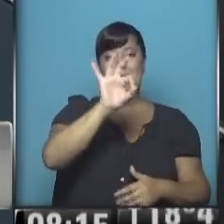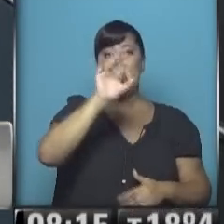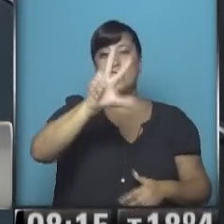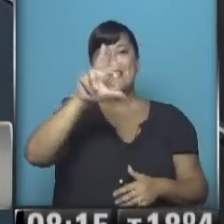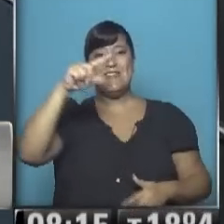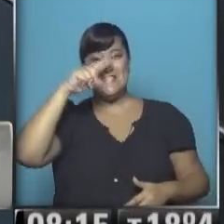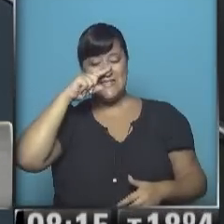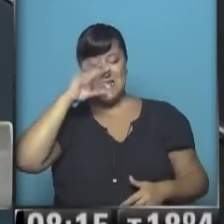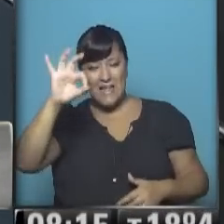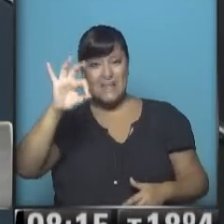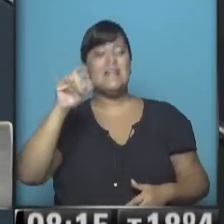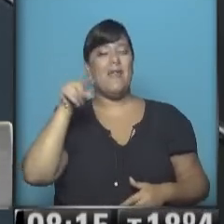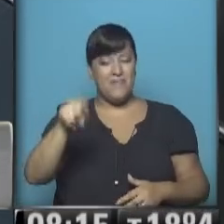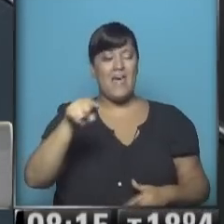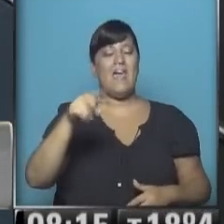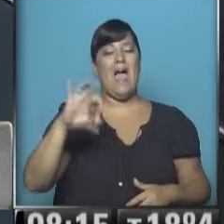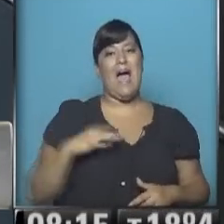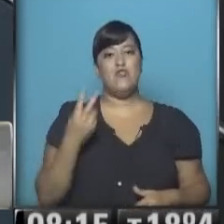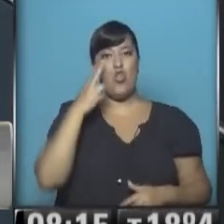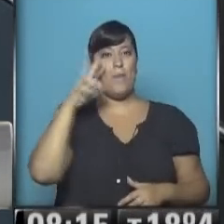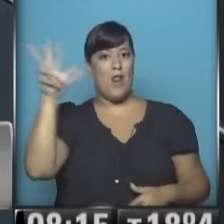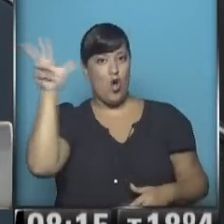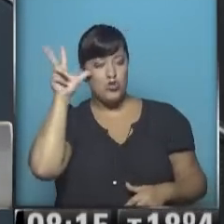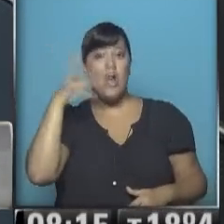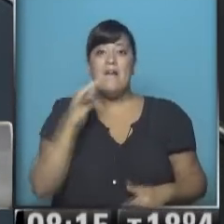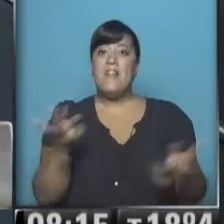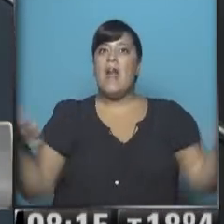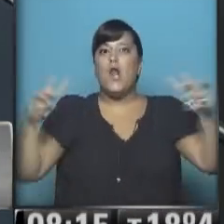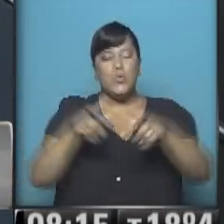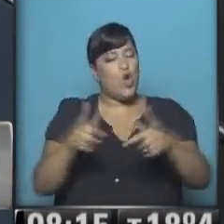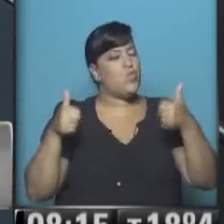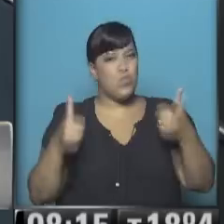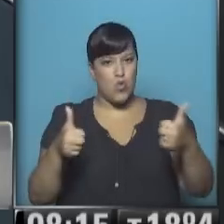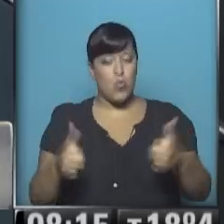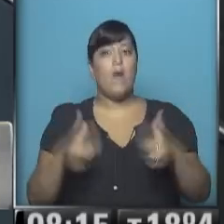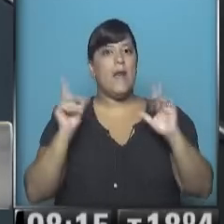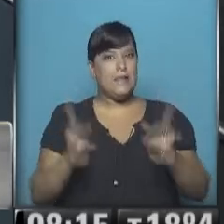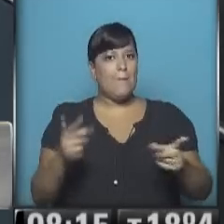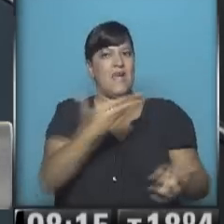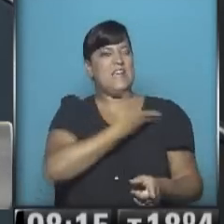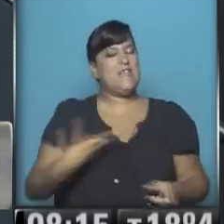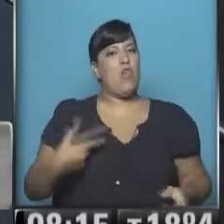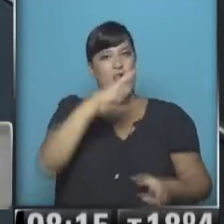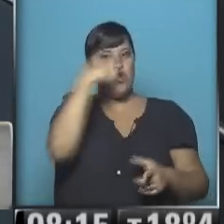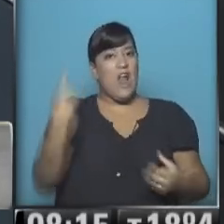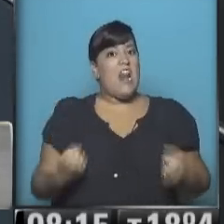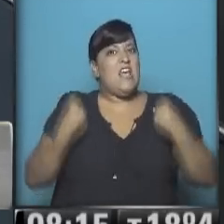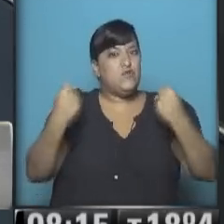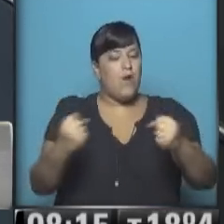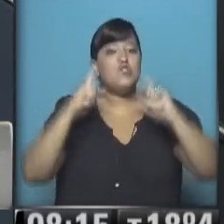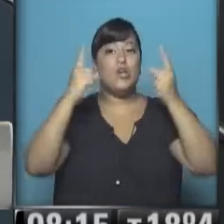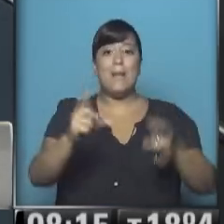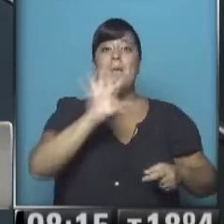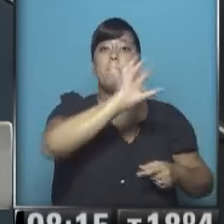año 2008 o sea realmente una reunión productiva con un esfuerzo por parte del Estado nacional y los Estados eh